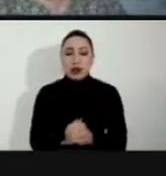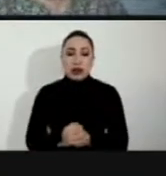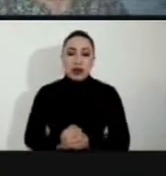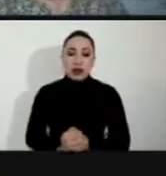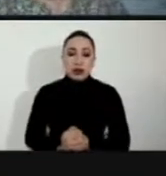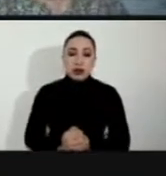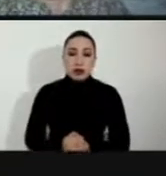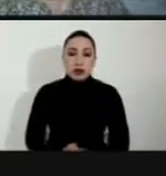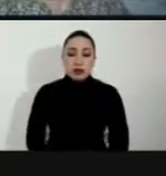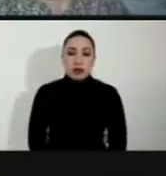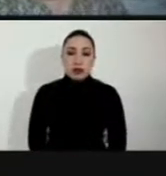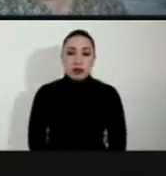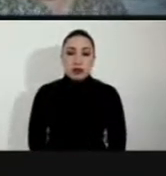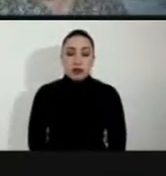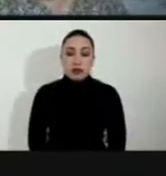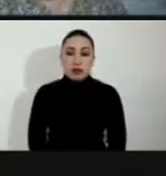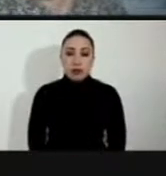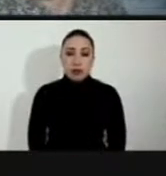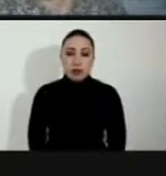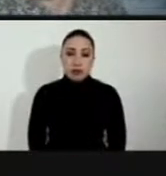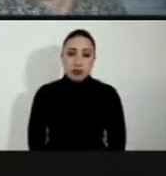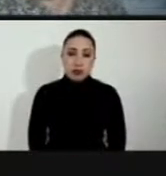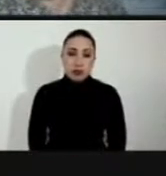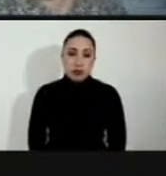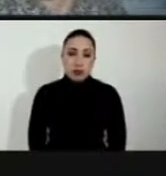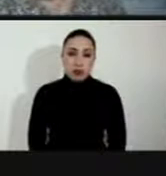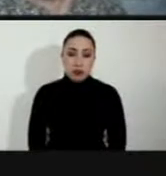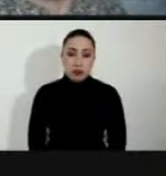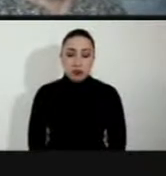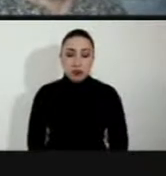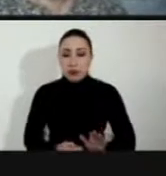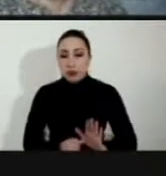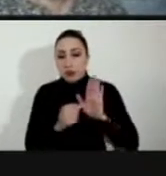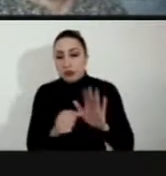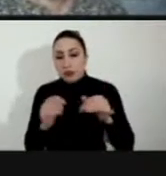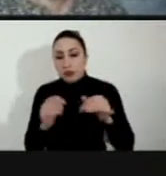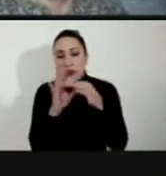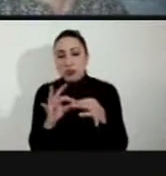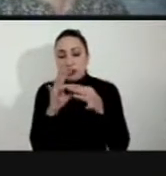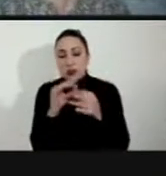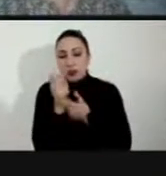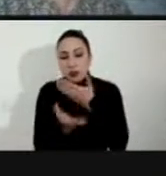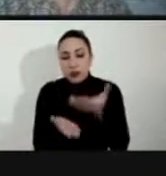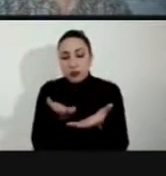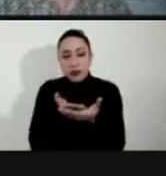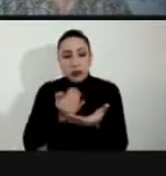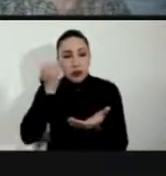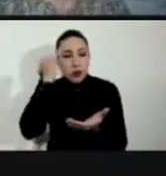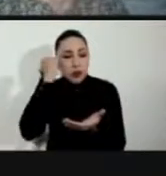Ecológica y Animal. Para presentar una iniciativa